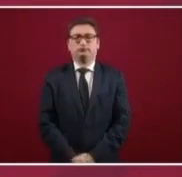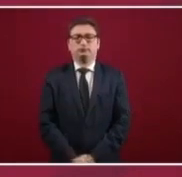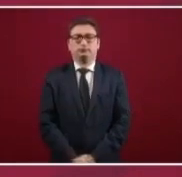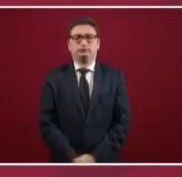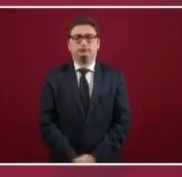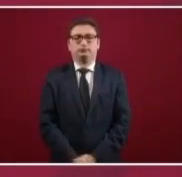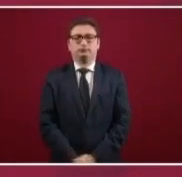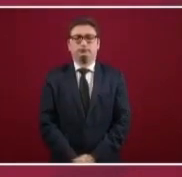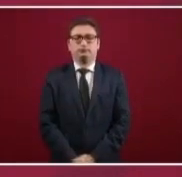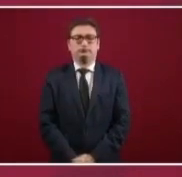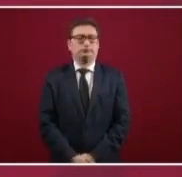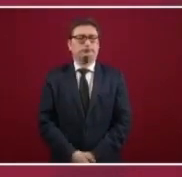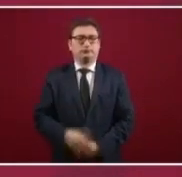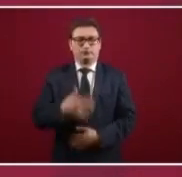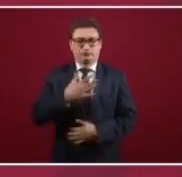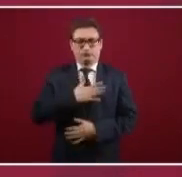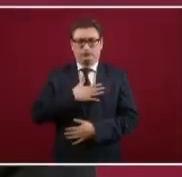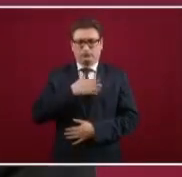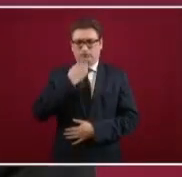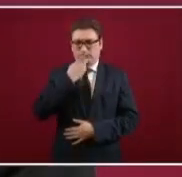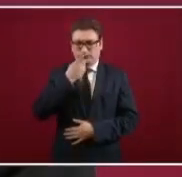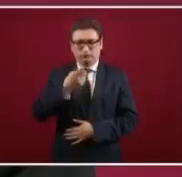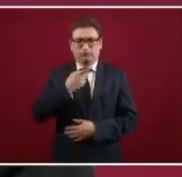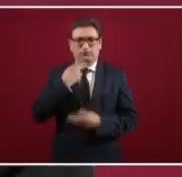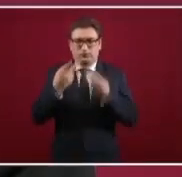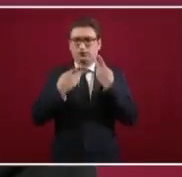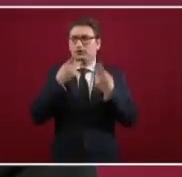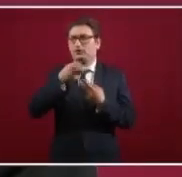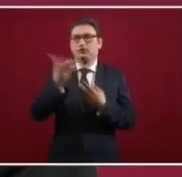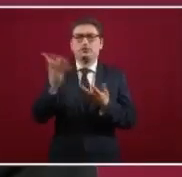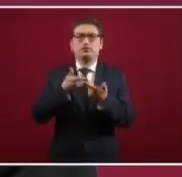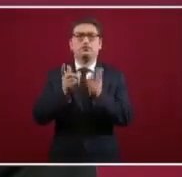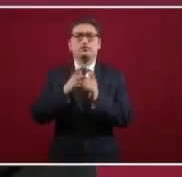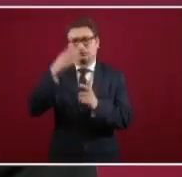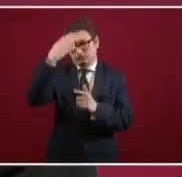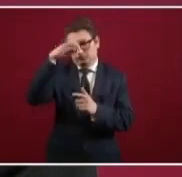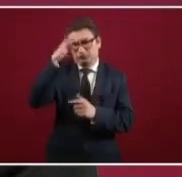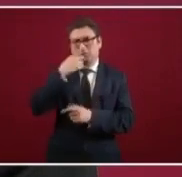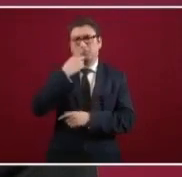que me refuten esto que estoy diciendo los expertos